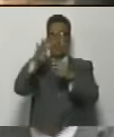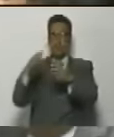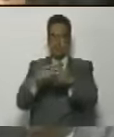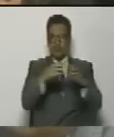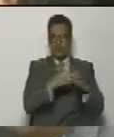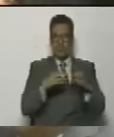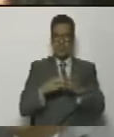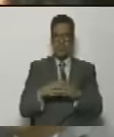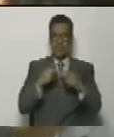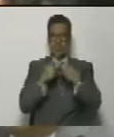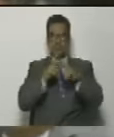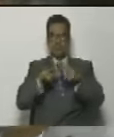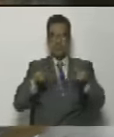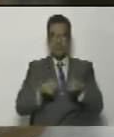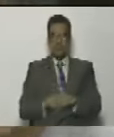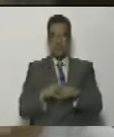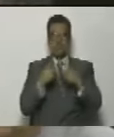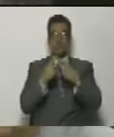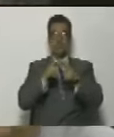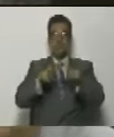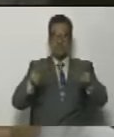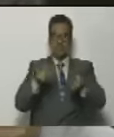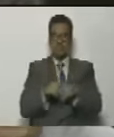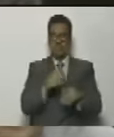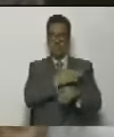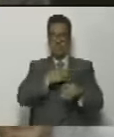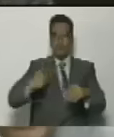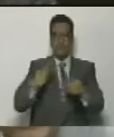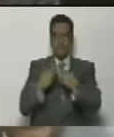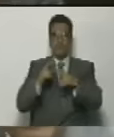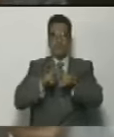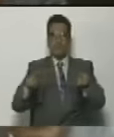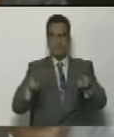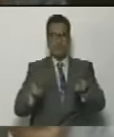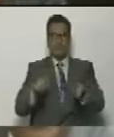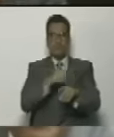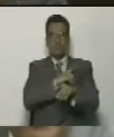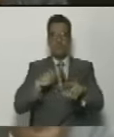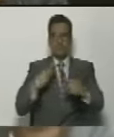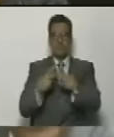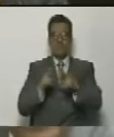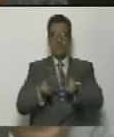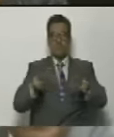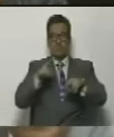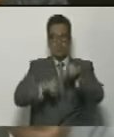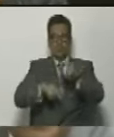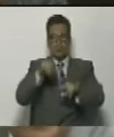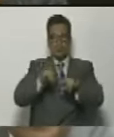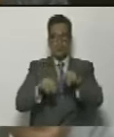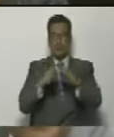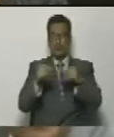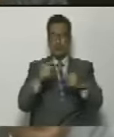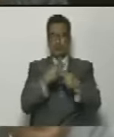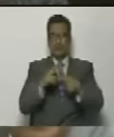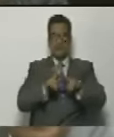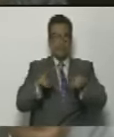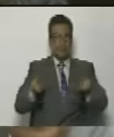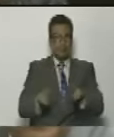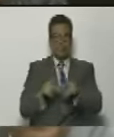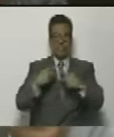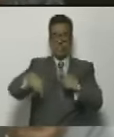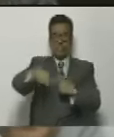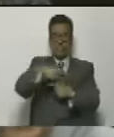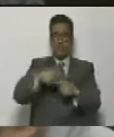encuentros fue paz. Paz. Queremos paz. Deseamos paz. Hay que construir la paz. Y alrededor de la